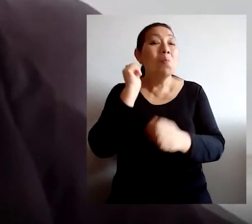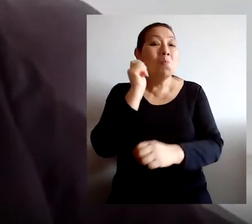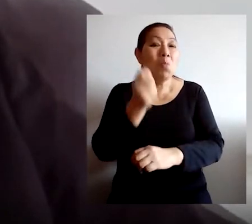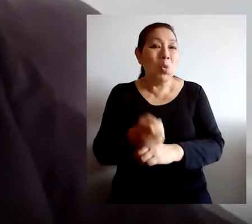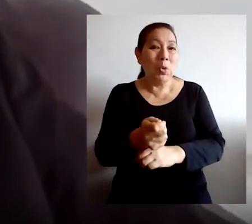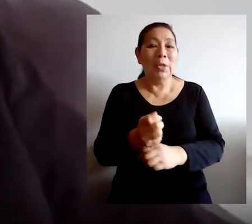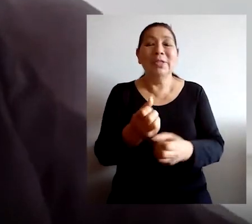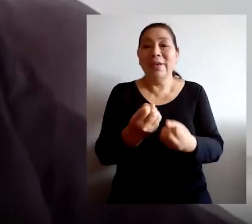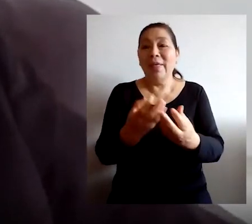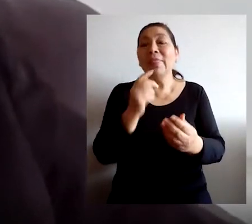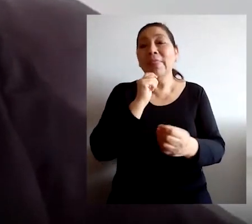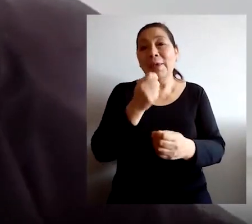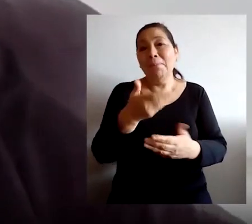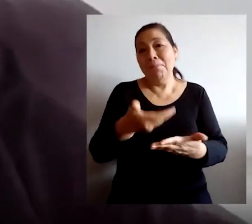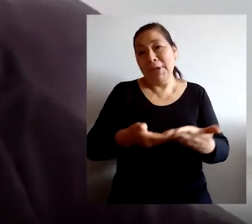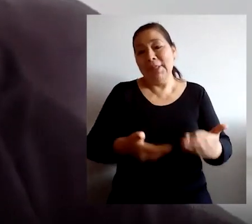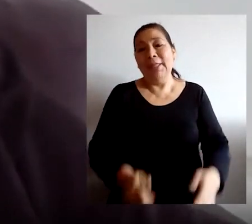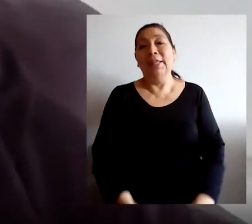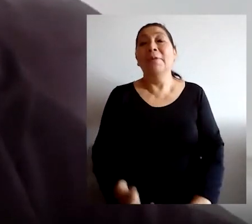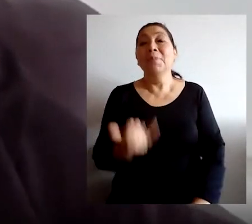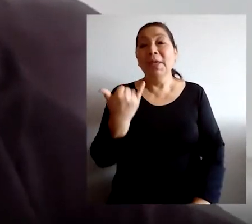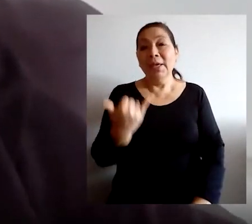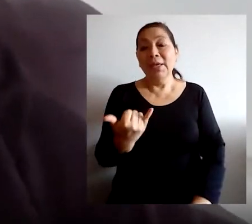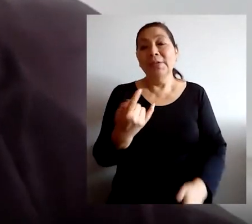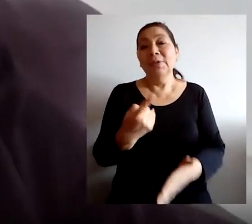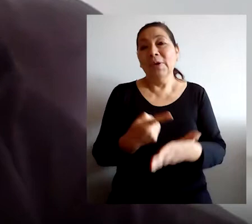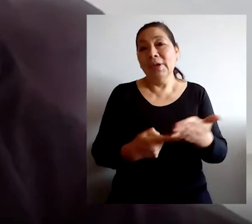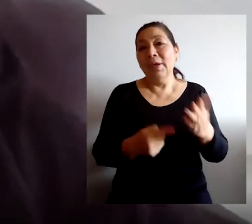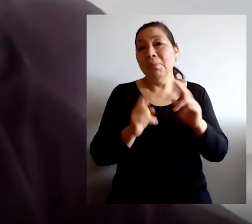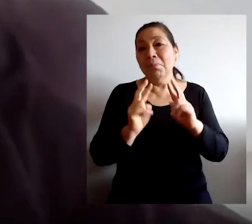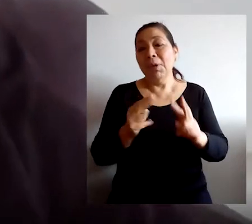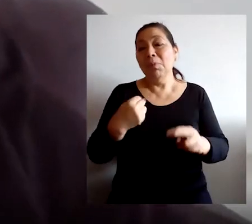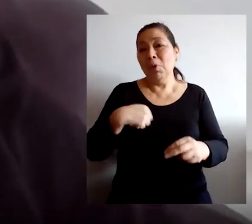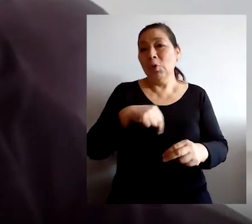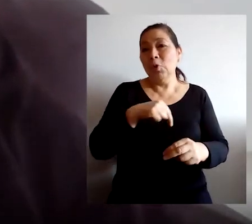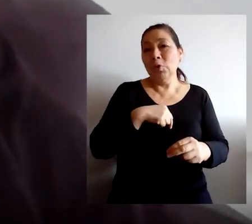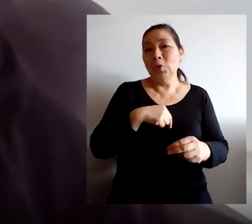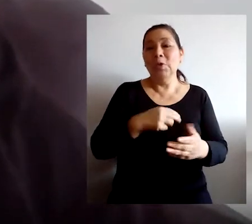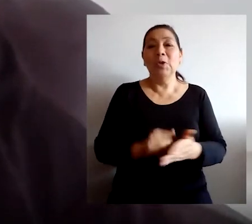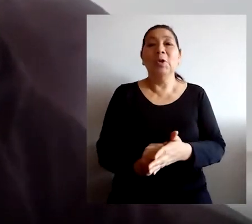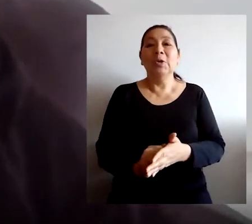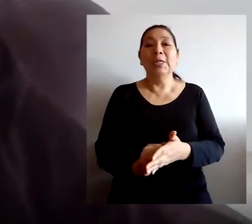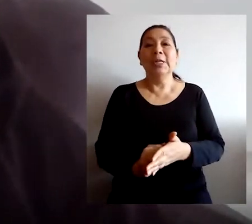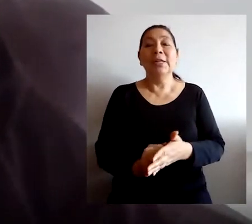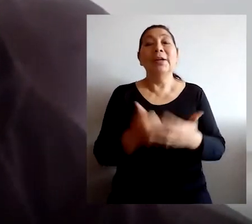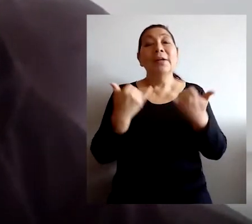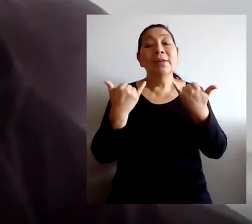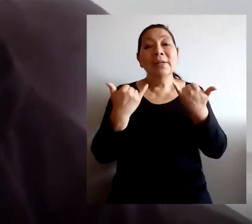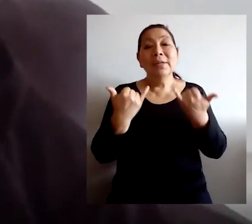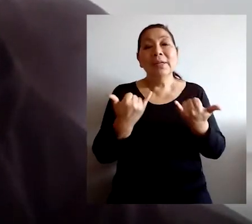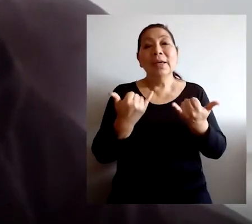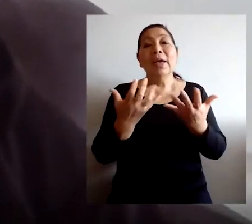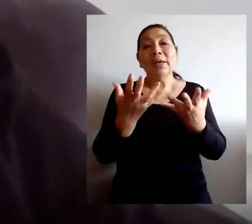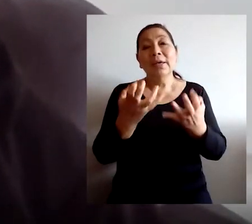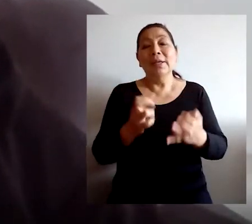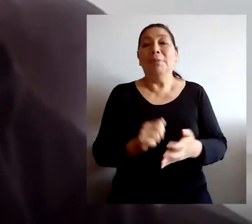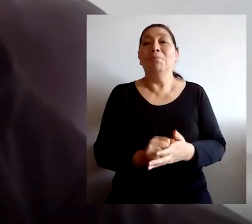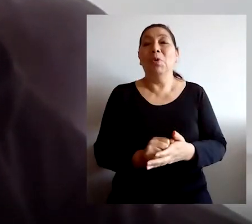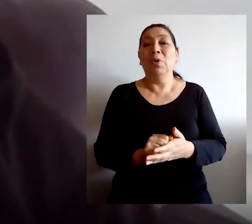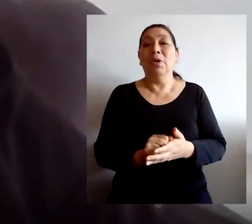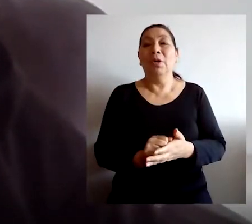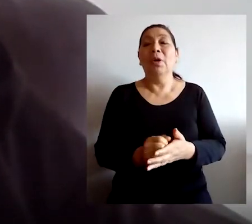muchas demandas. Y eso es lo que vemos nosotros con recurrencia y es lo que queremos